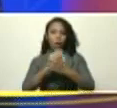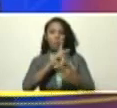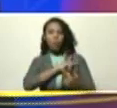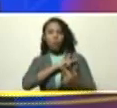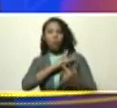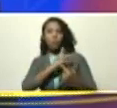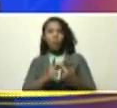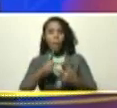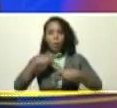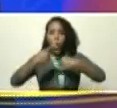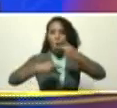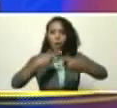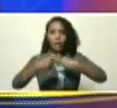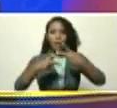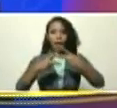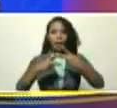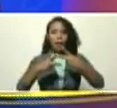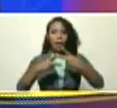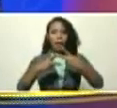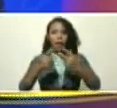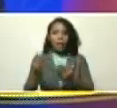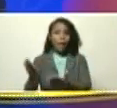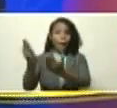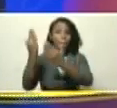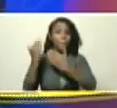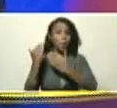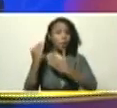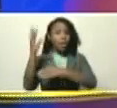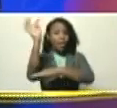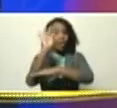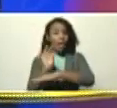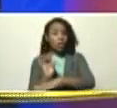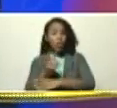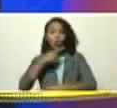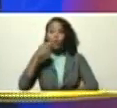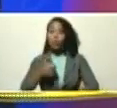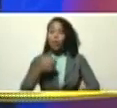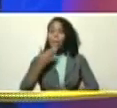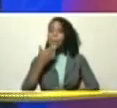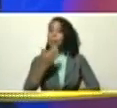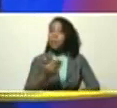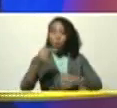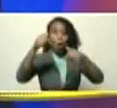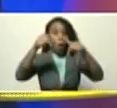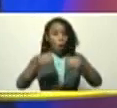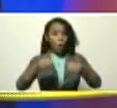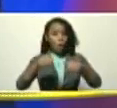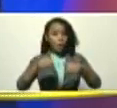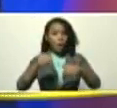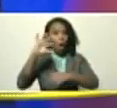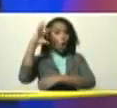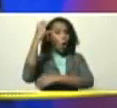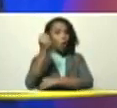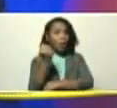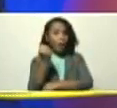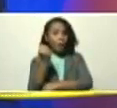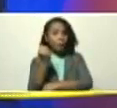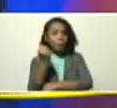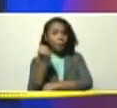política de apoyo de la Federación de Rusia nos ha permitido hoy lograr